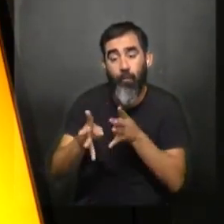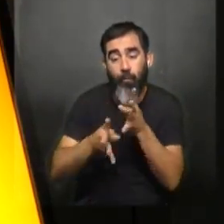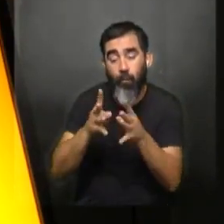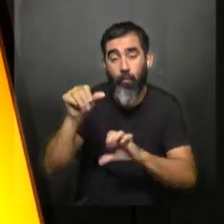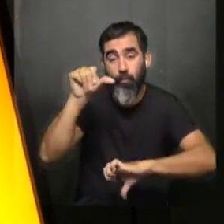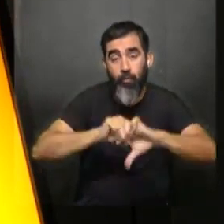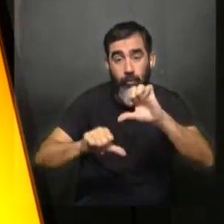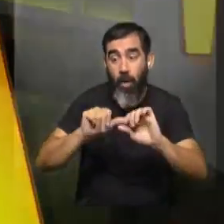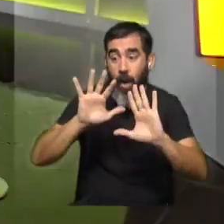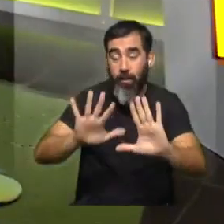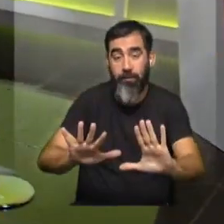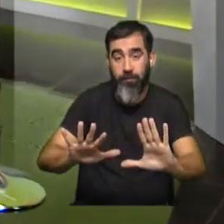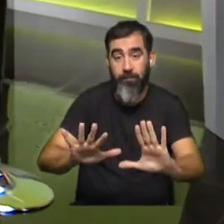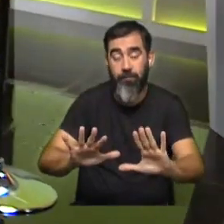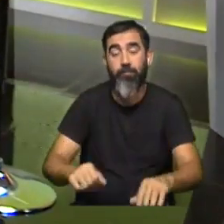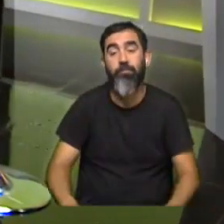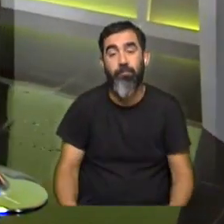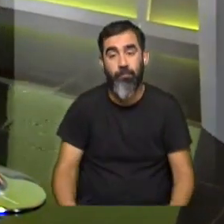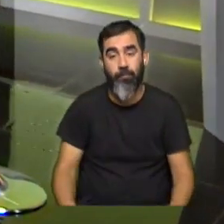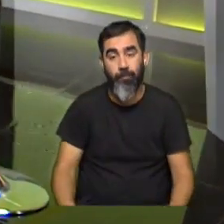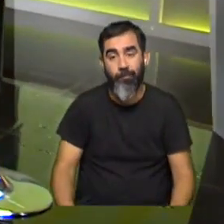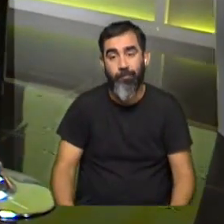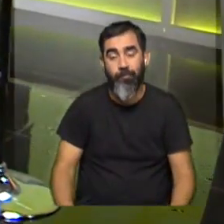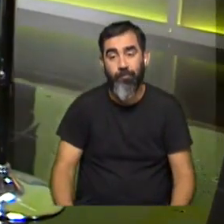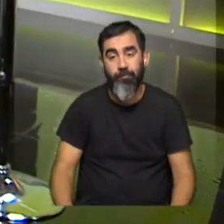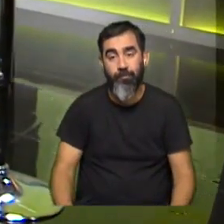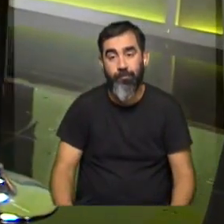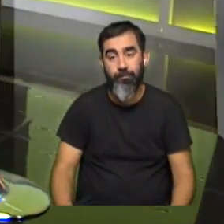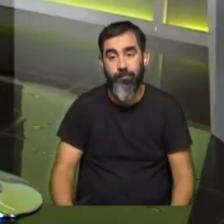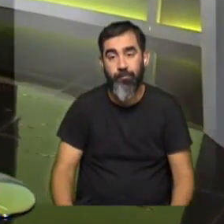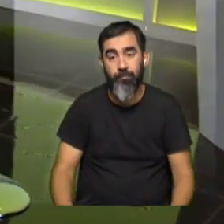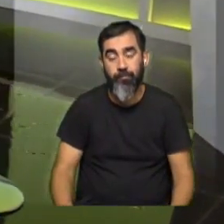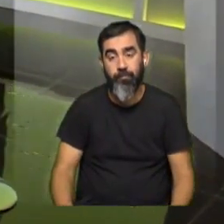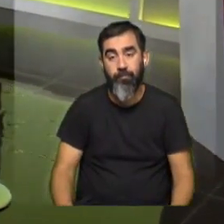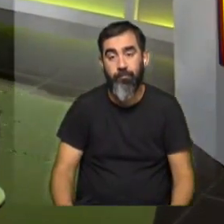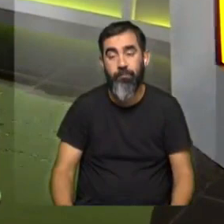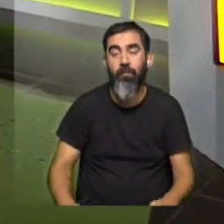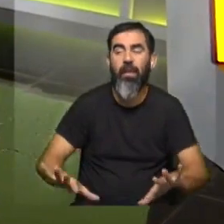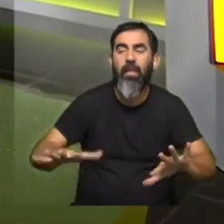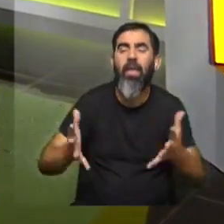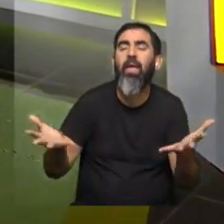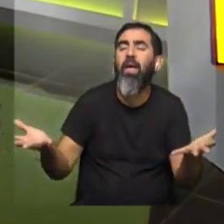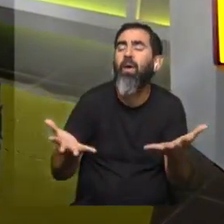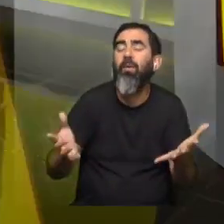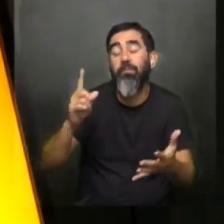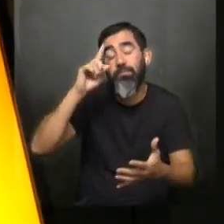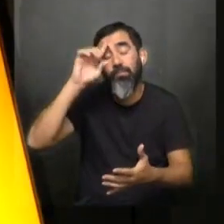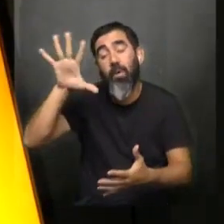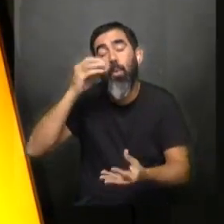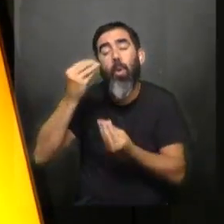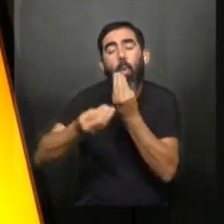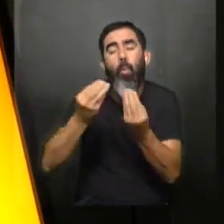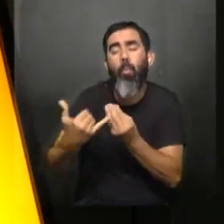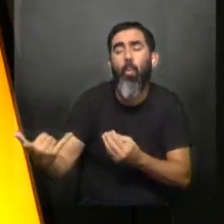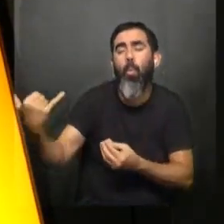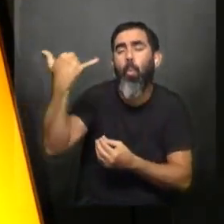laboratorio y así fue, a pesar de la pandemia, como decías tú. Y bueno, pero antes de contarles en qué están ahora, vamos a recordar cómo nos